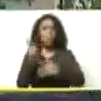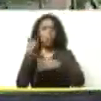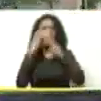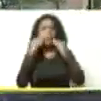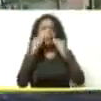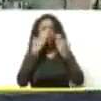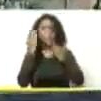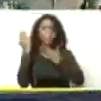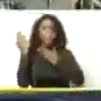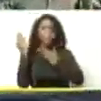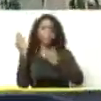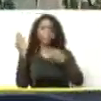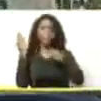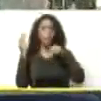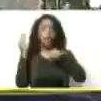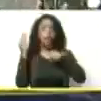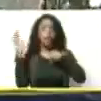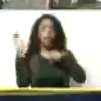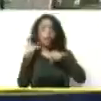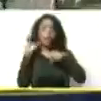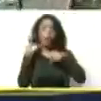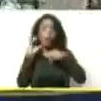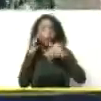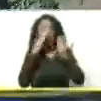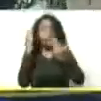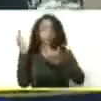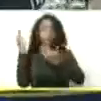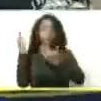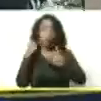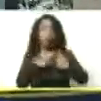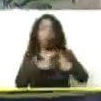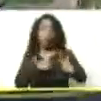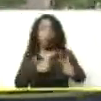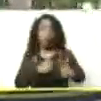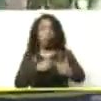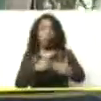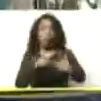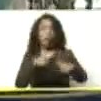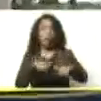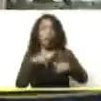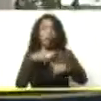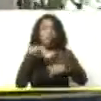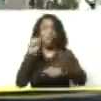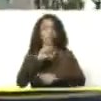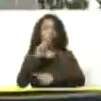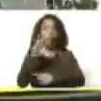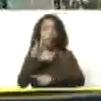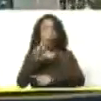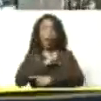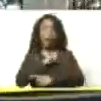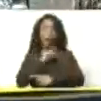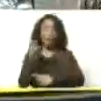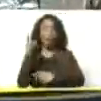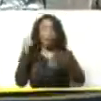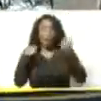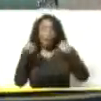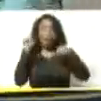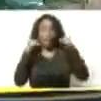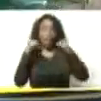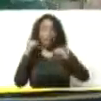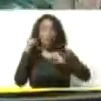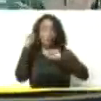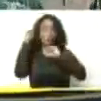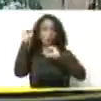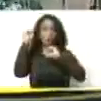miren aquí en plena ciudad de caracas en el corazón del 23 de enero parroquia rebelde heroica y